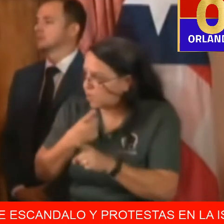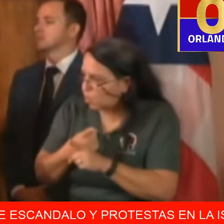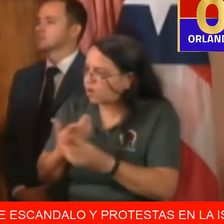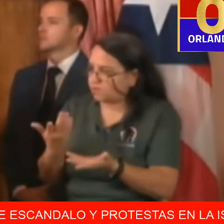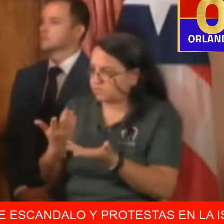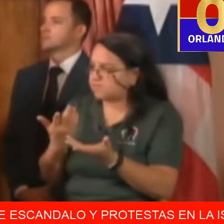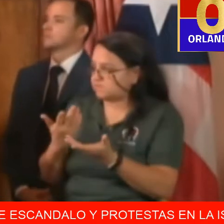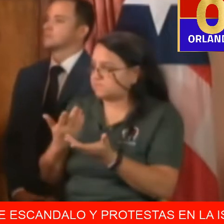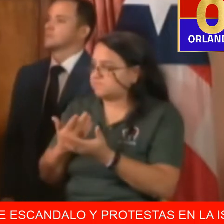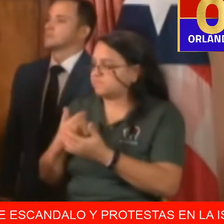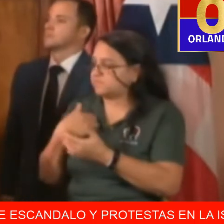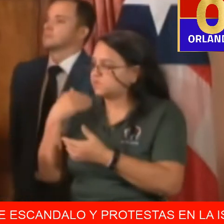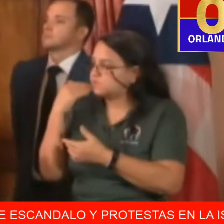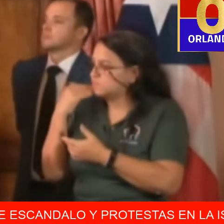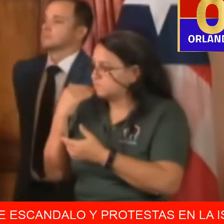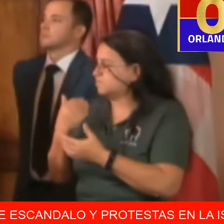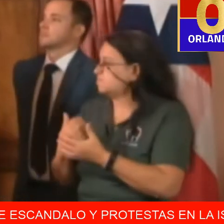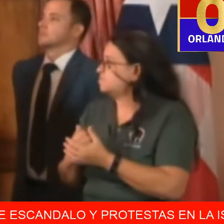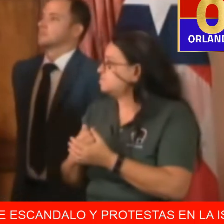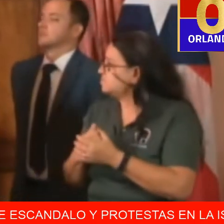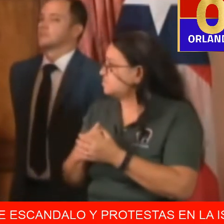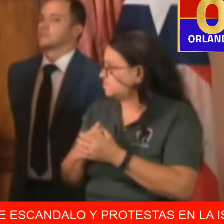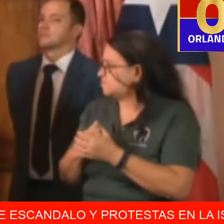Para mí eso es ilegal.